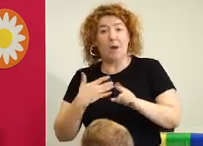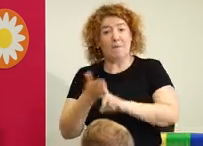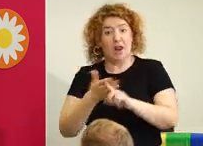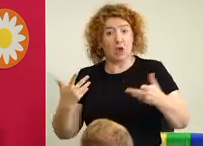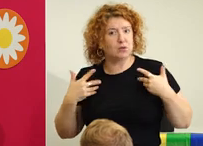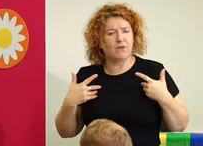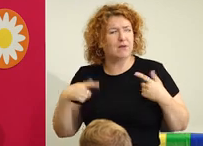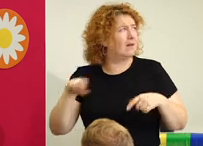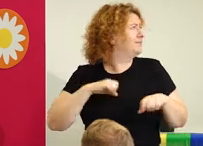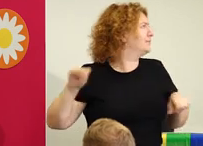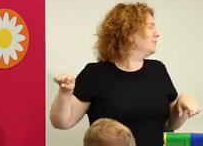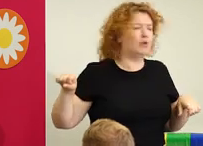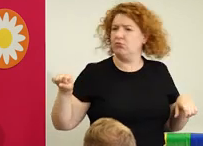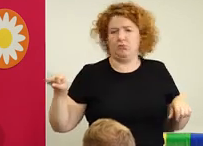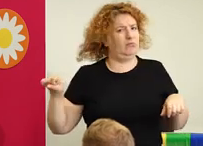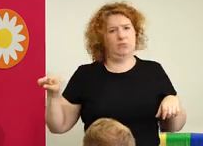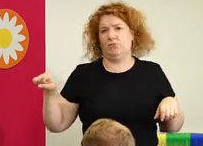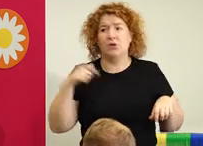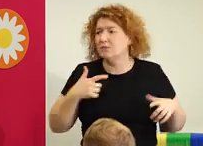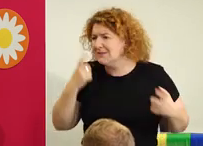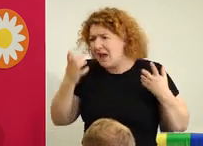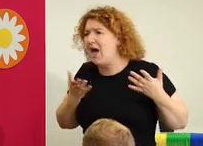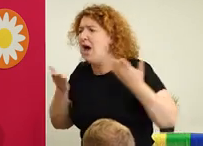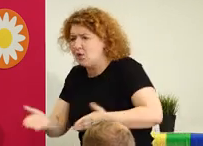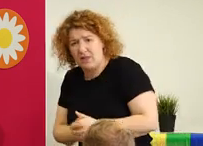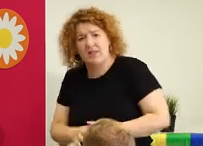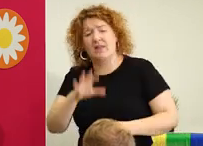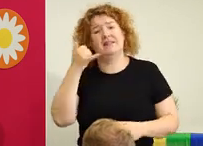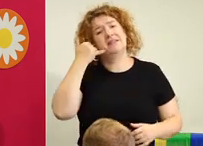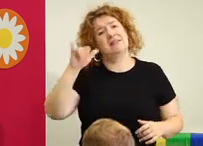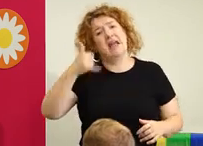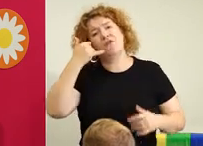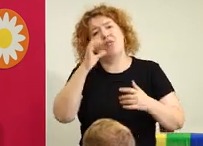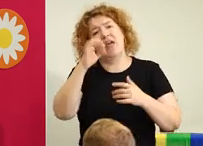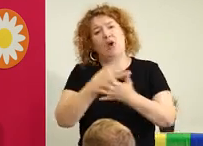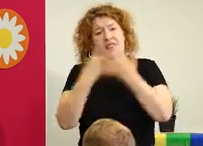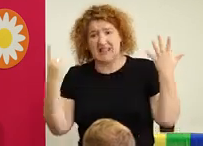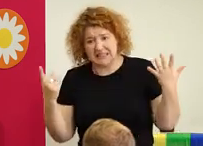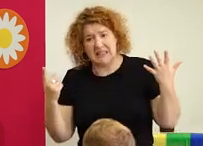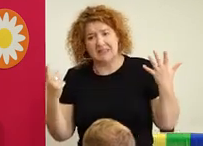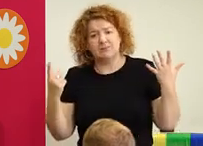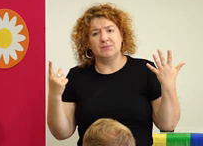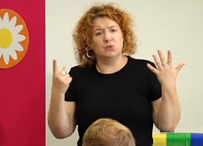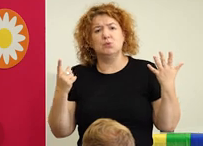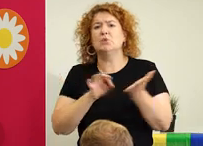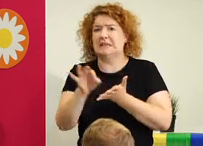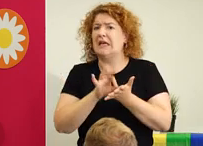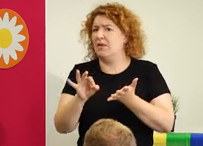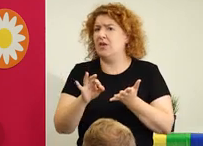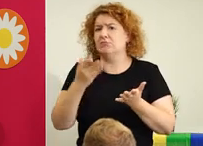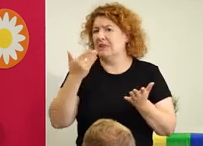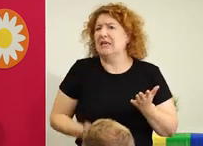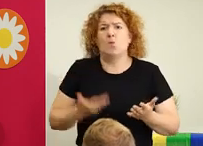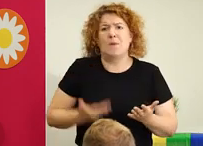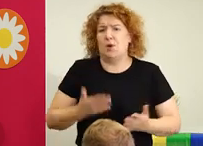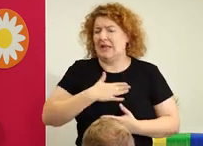violencia, no miremos para otro lado, que le tendamos la mano. Que el 016 es un servicio importantísimo que tiene nuestro